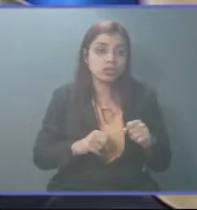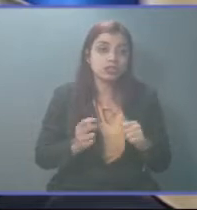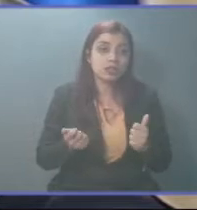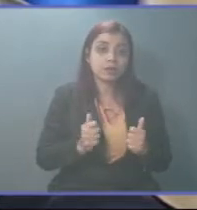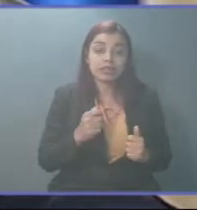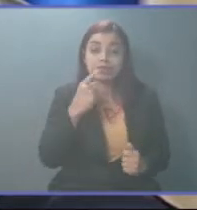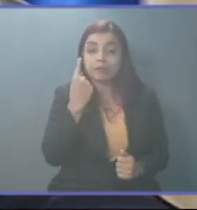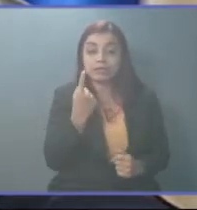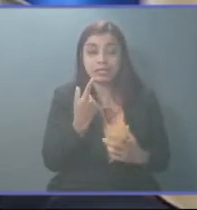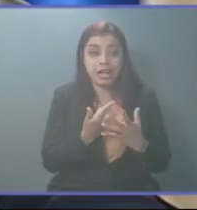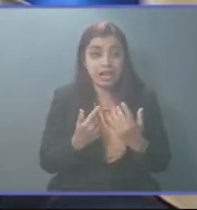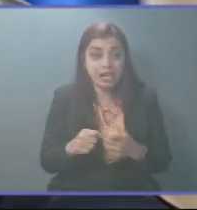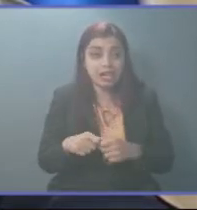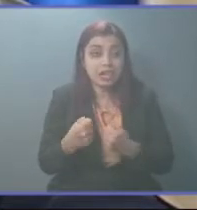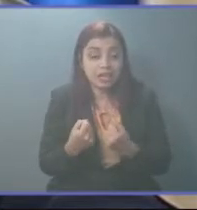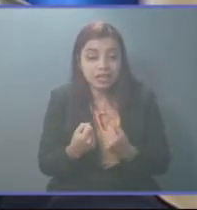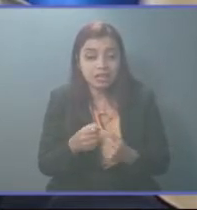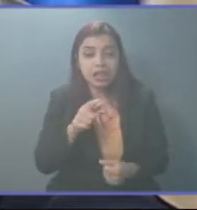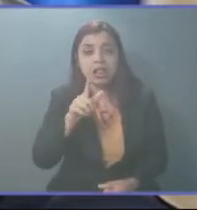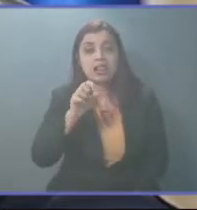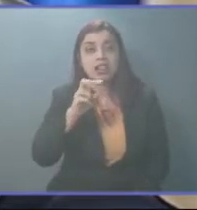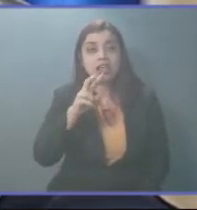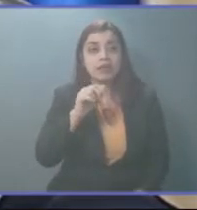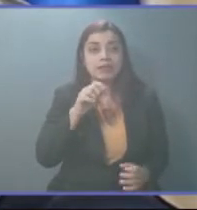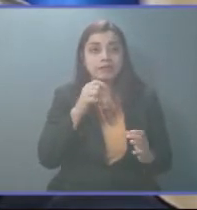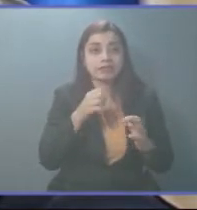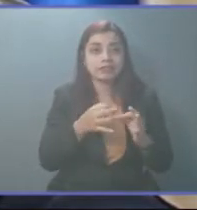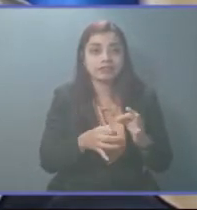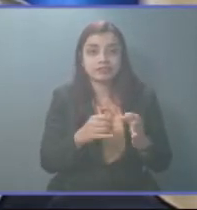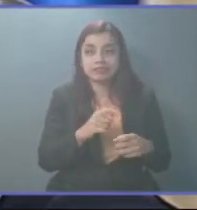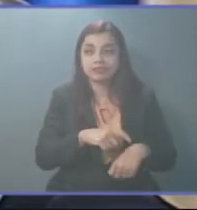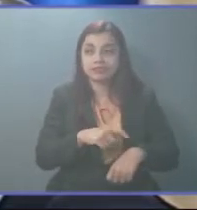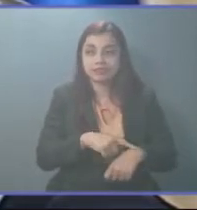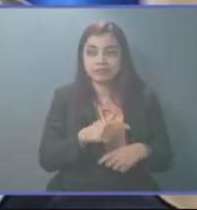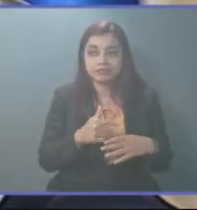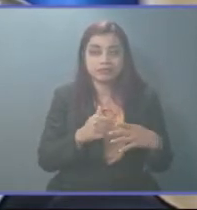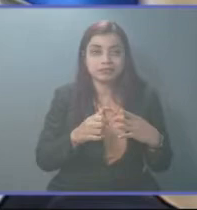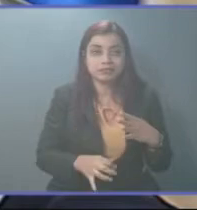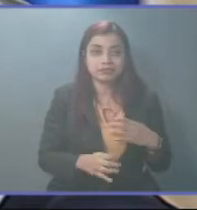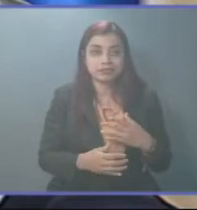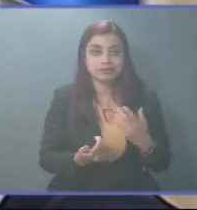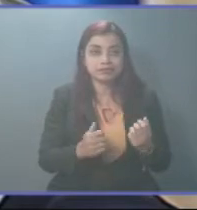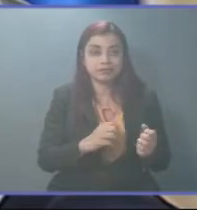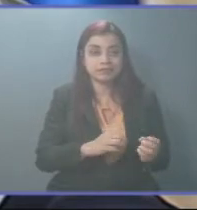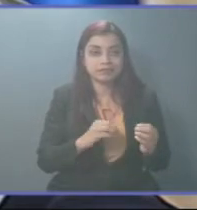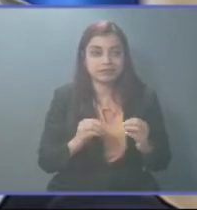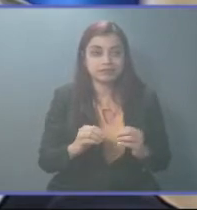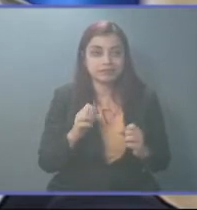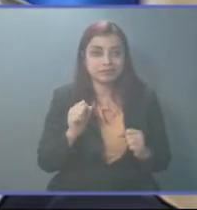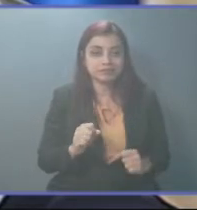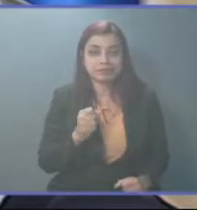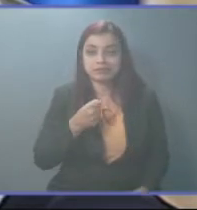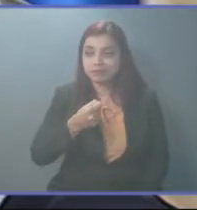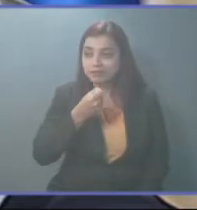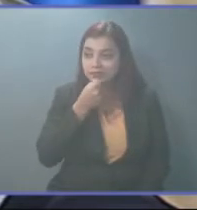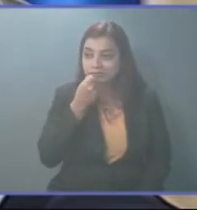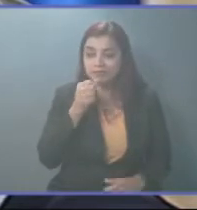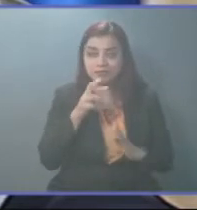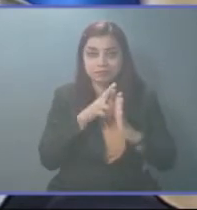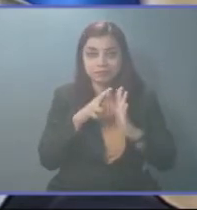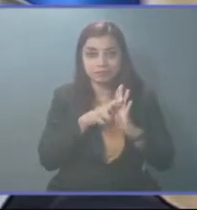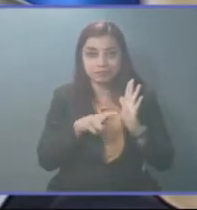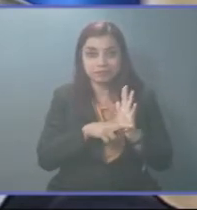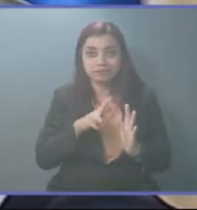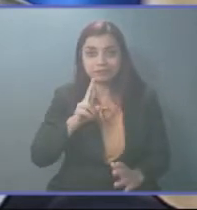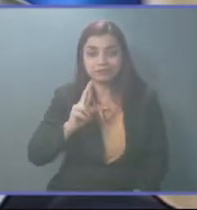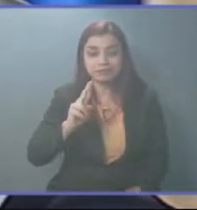A. Incumplir el plazo establecido en la presente ley para remitir la información al Registro Nacional de Personas